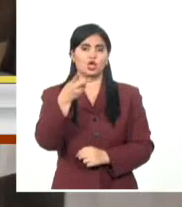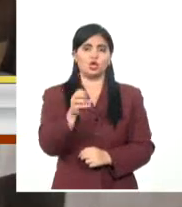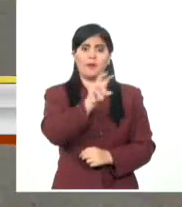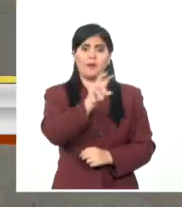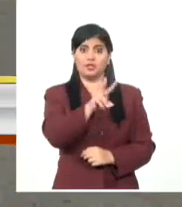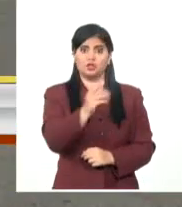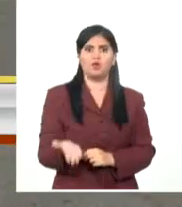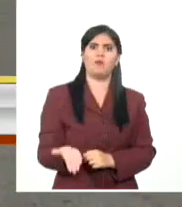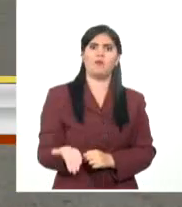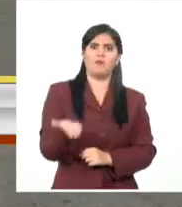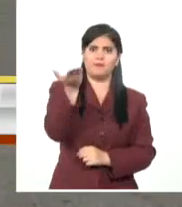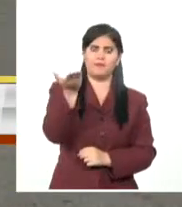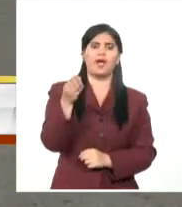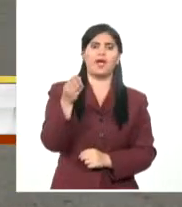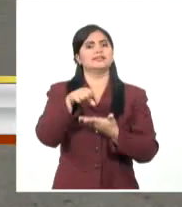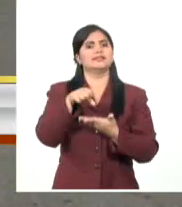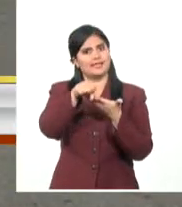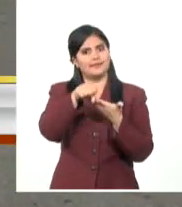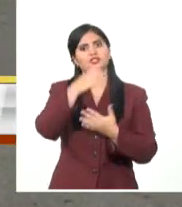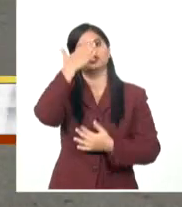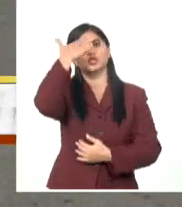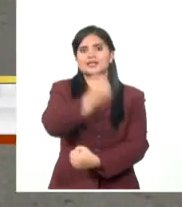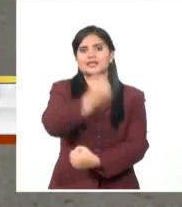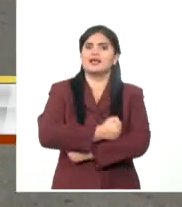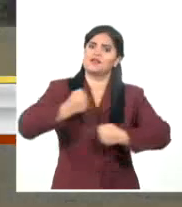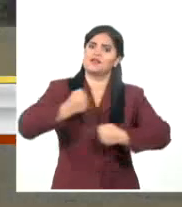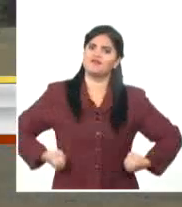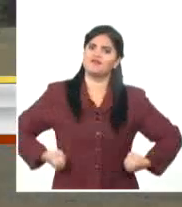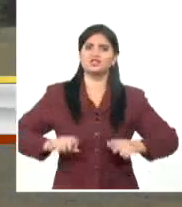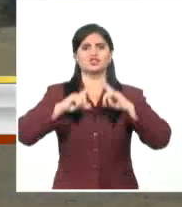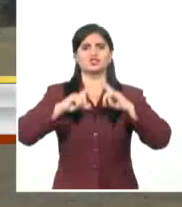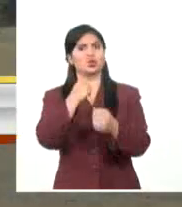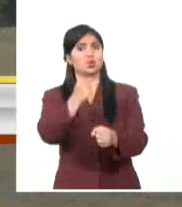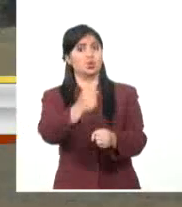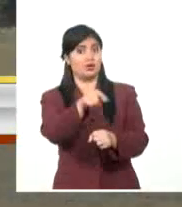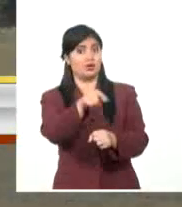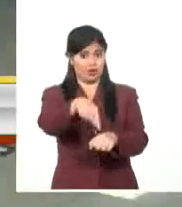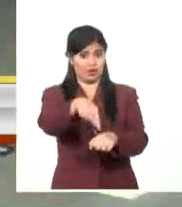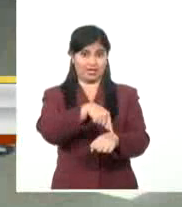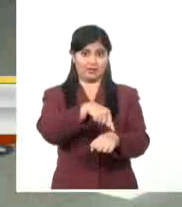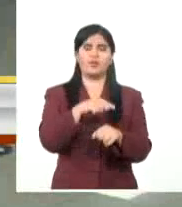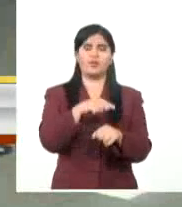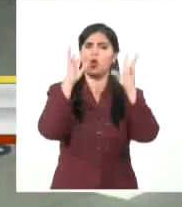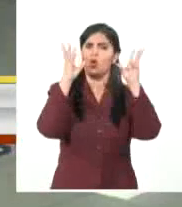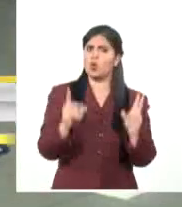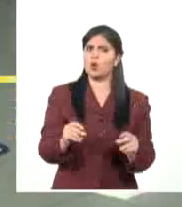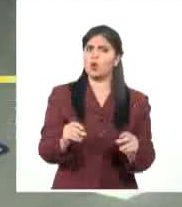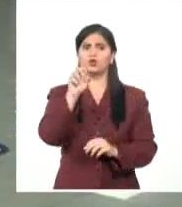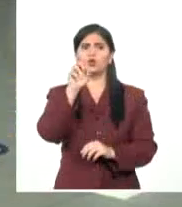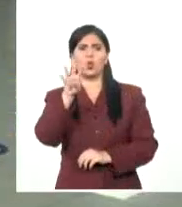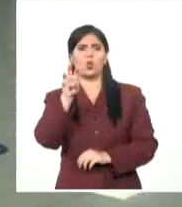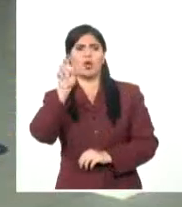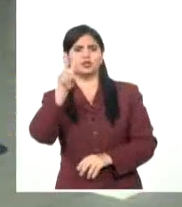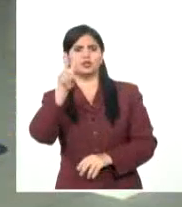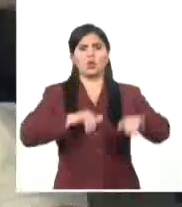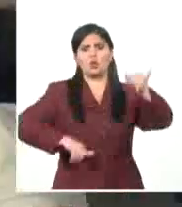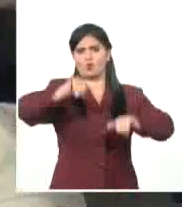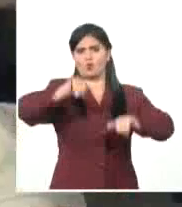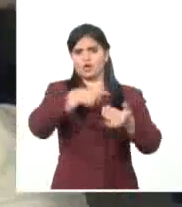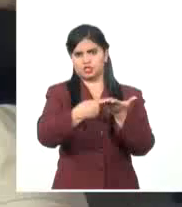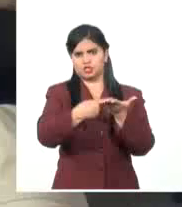gracias al esfuerzo y la profesionalidad de las brigadas que en la actualidad operan 42 vuelos semanales